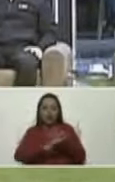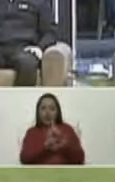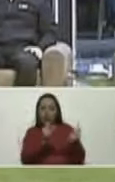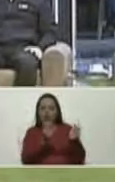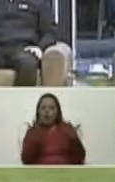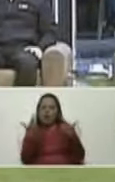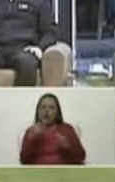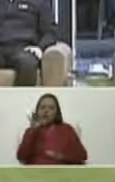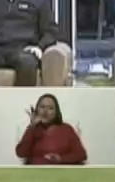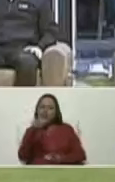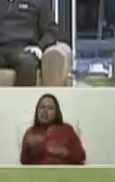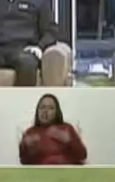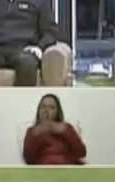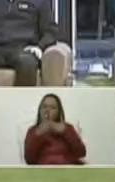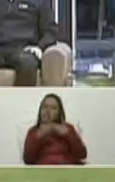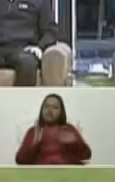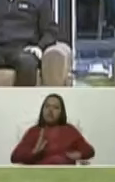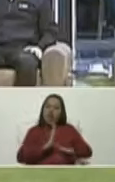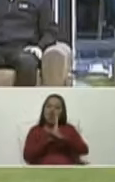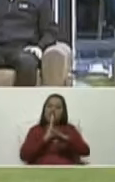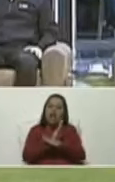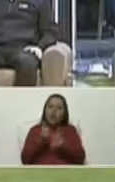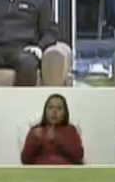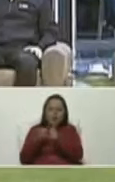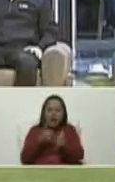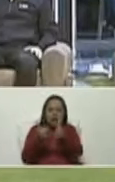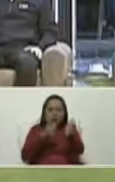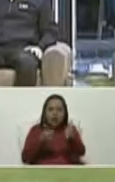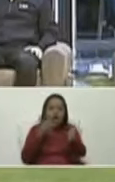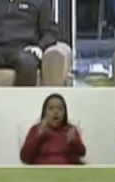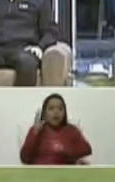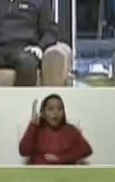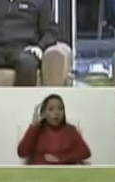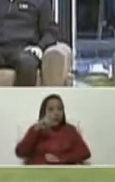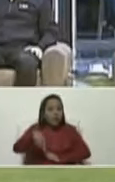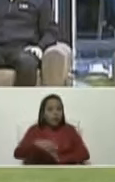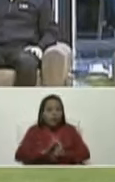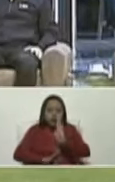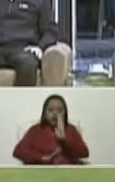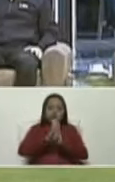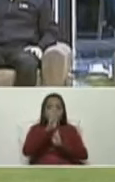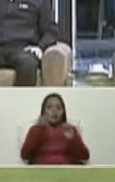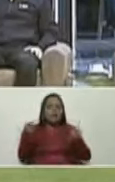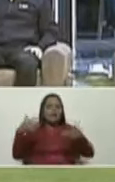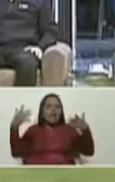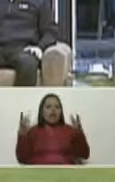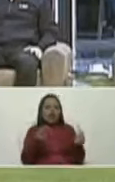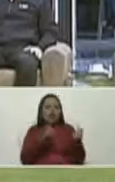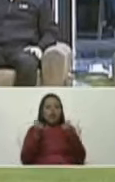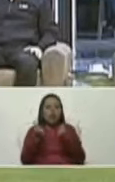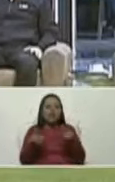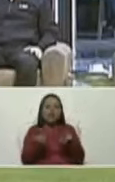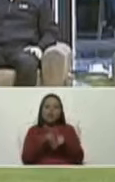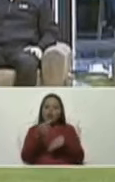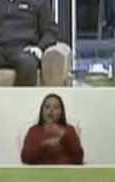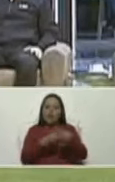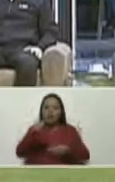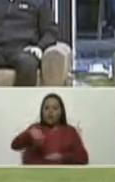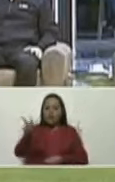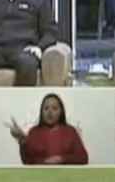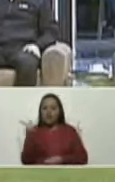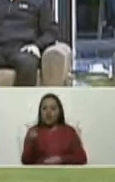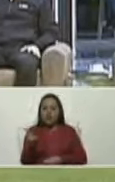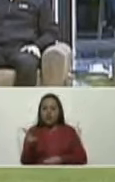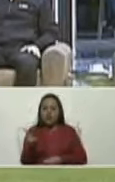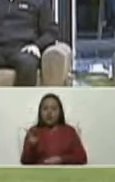asediados, bloqueados, sancionados, perseguidos, son capaces de producir un milagro económico como que hemos hecho en Venezuela. Y lo